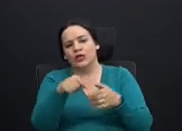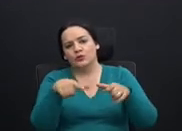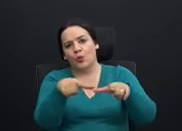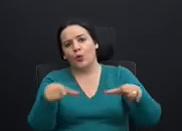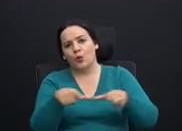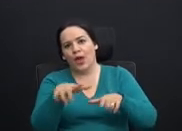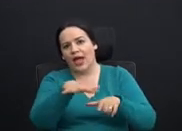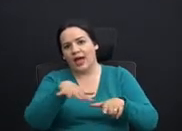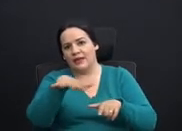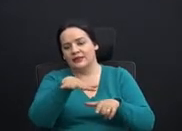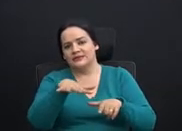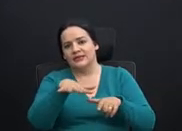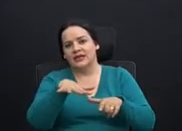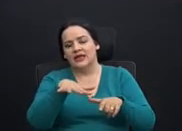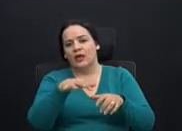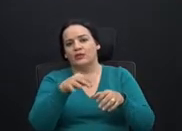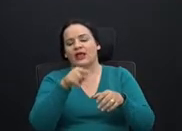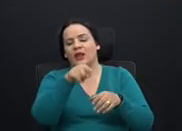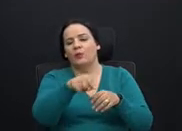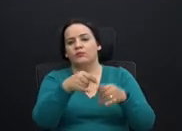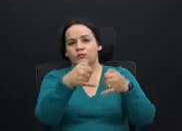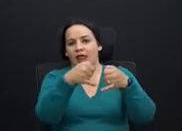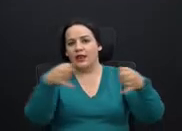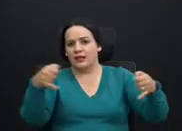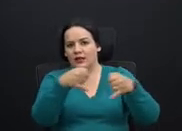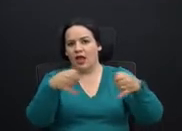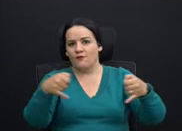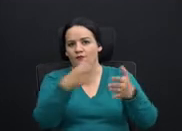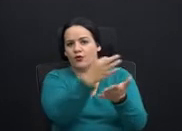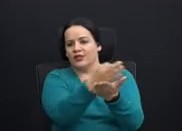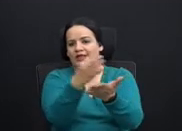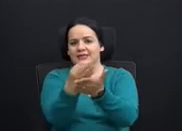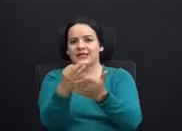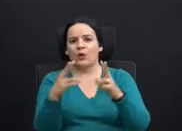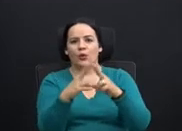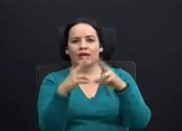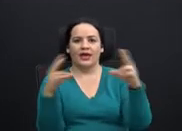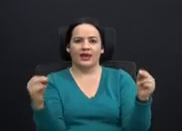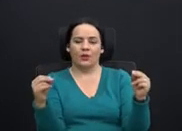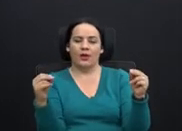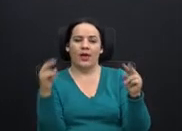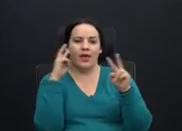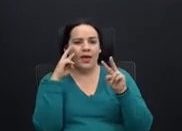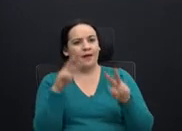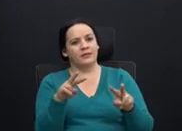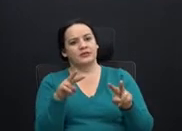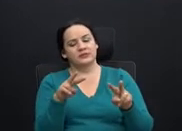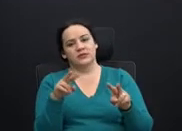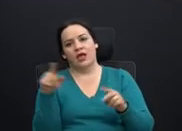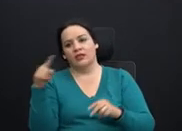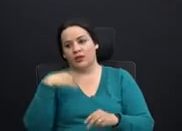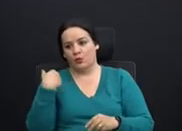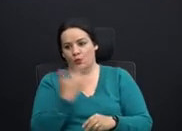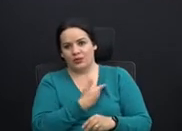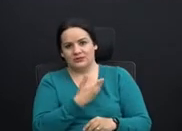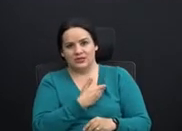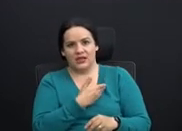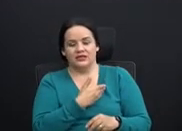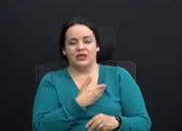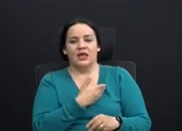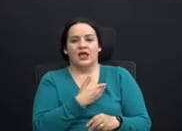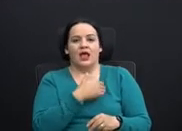metros de la línea fronteriza con Nicaragua, y a vista de paciencia de nuestras autoridades, pues vemos esas